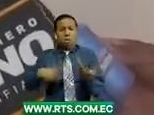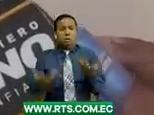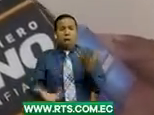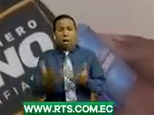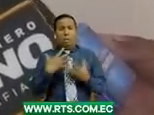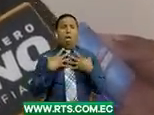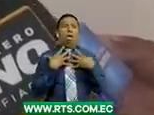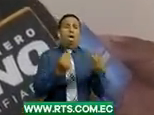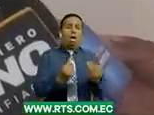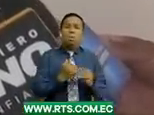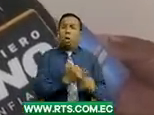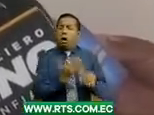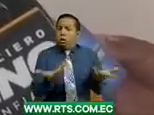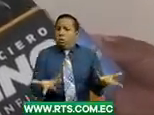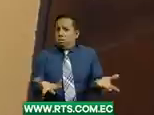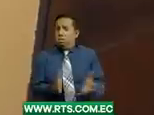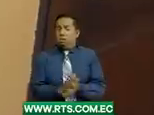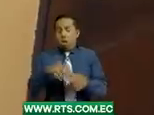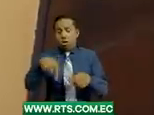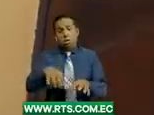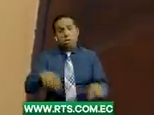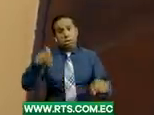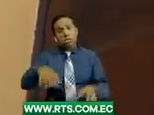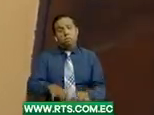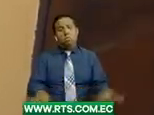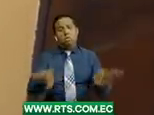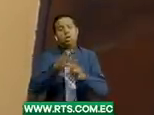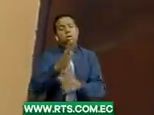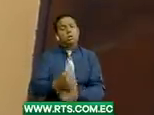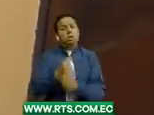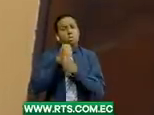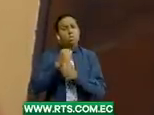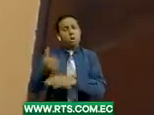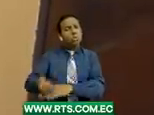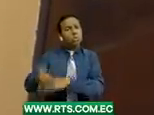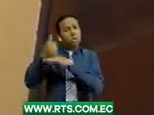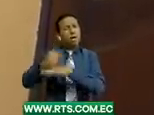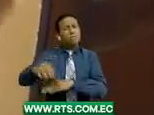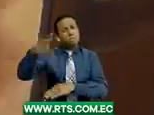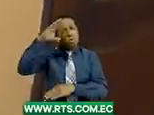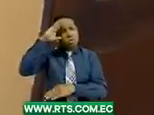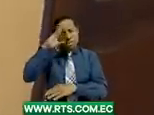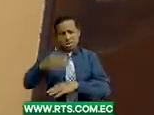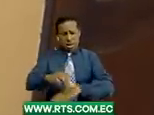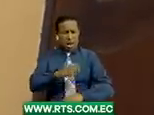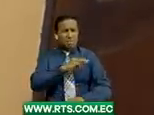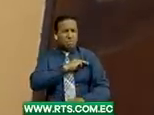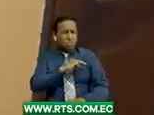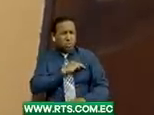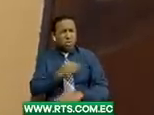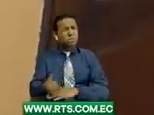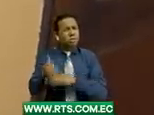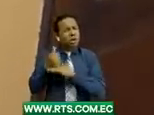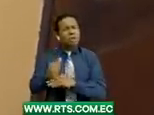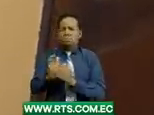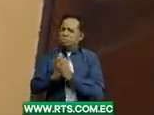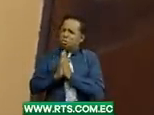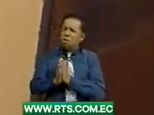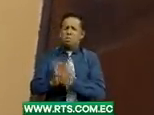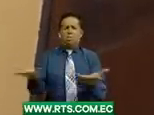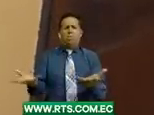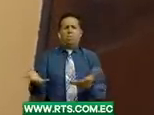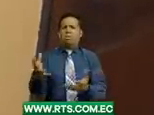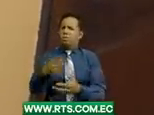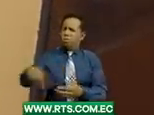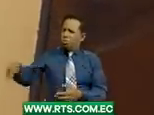entonces necesitamos una seguridad aquí en la provincia. Las autoridades, la Policía Nacional, todos los alcaldes de los 3 cantones, por favor, ese es el pedido